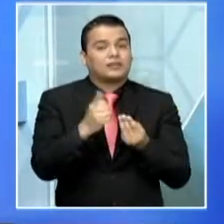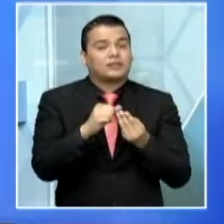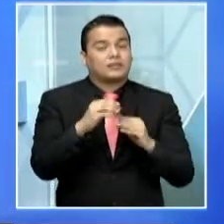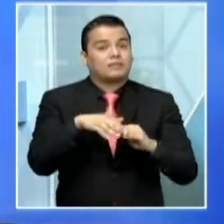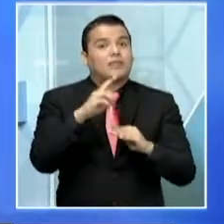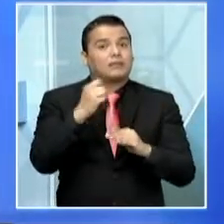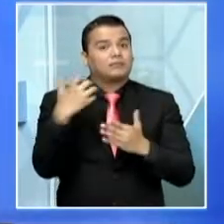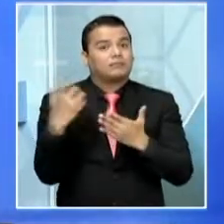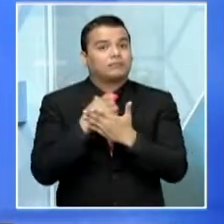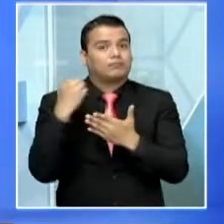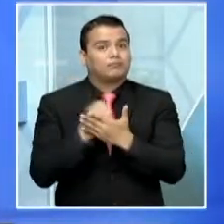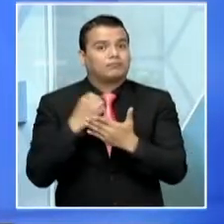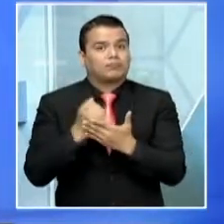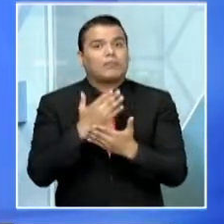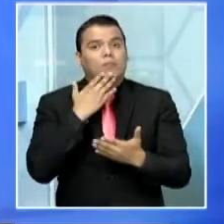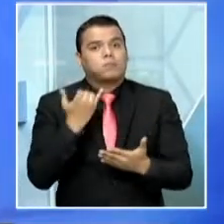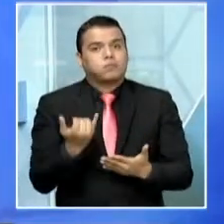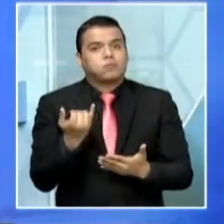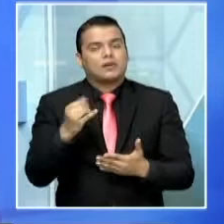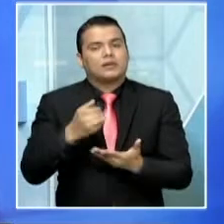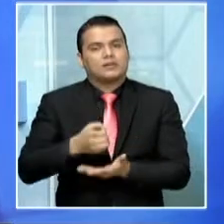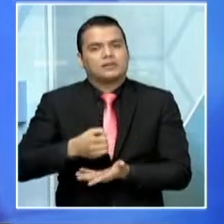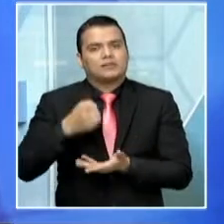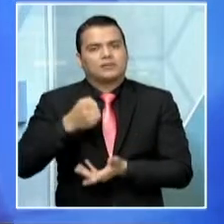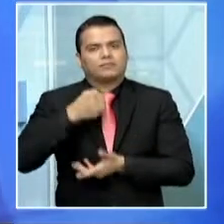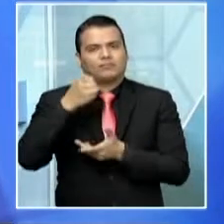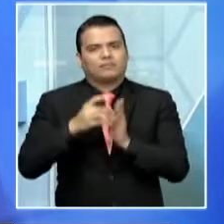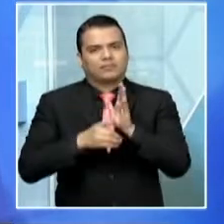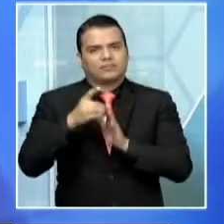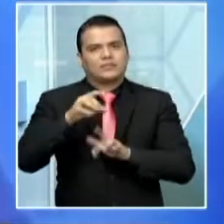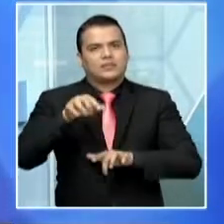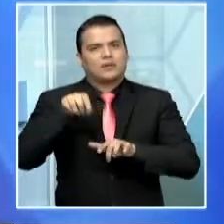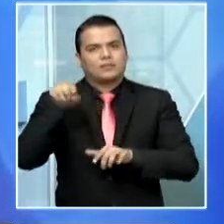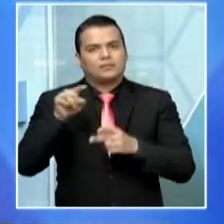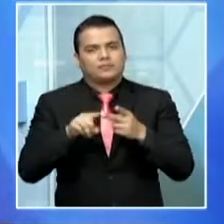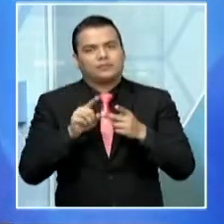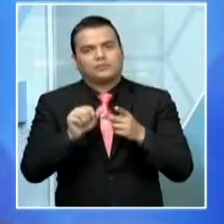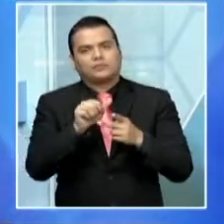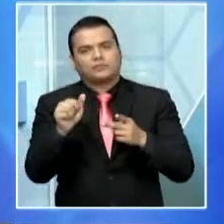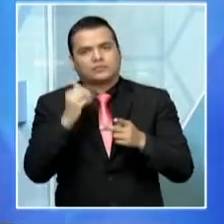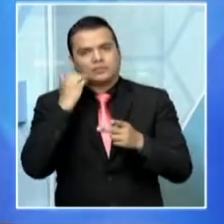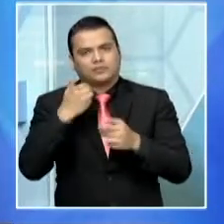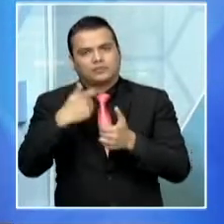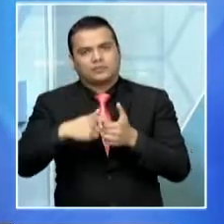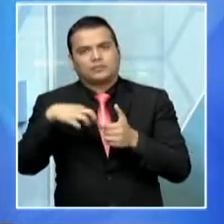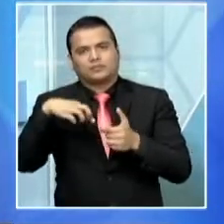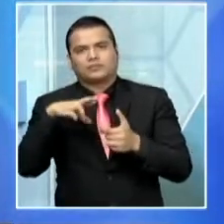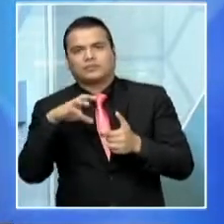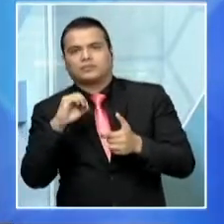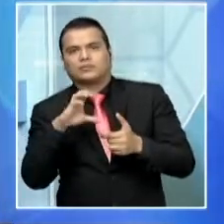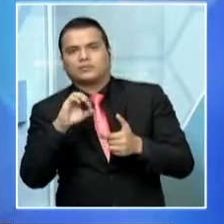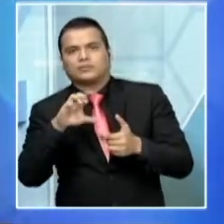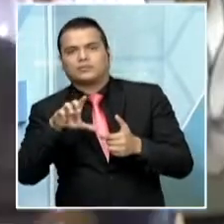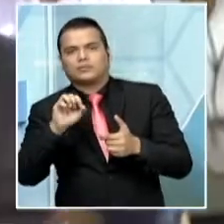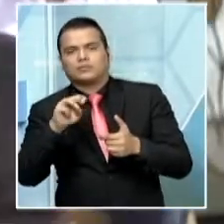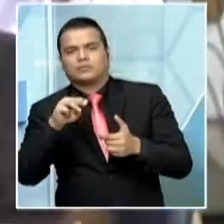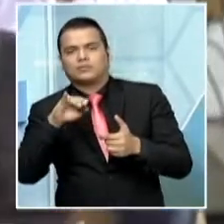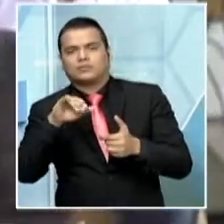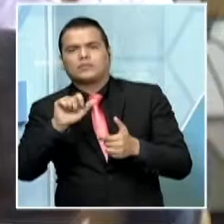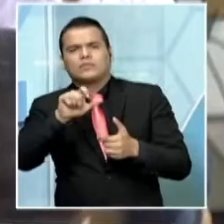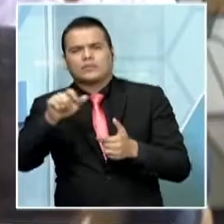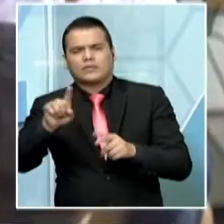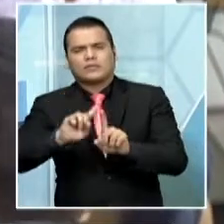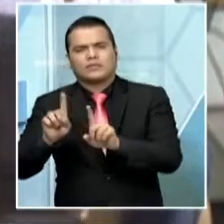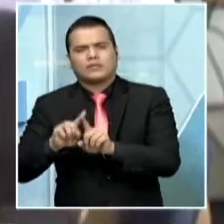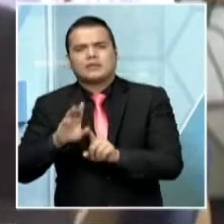desarrollo económico en el cual participarán el secretario de desarrollo económico argimiro cortes isabel amarillo de pro colombia y jorge hernán peláez entre otros y será